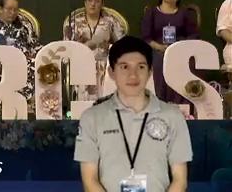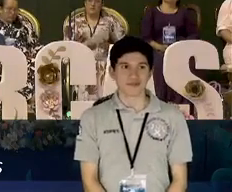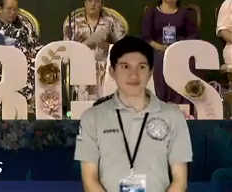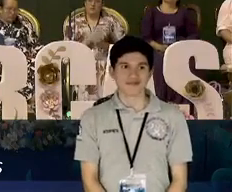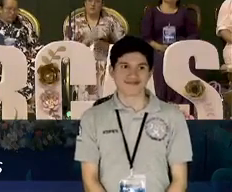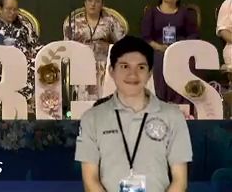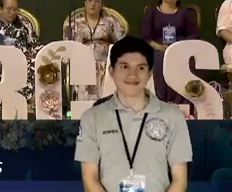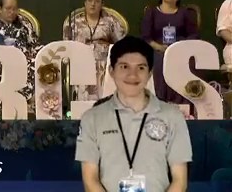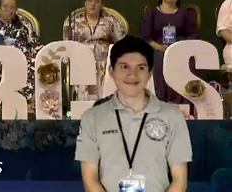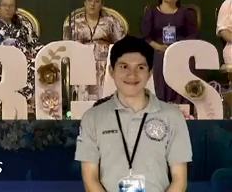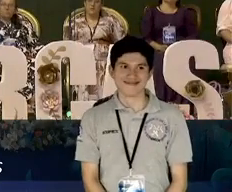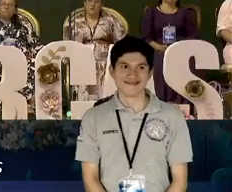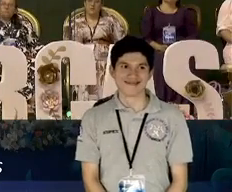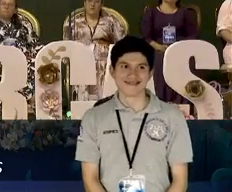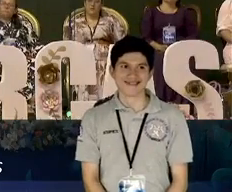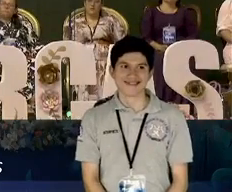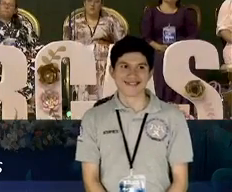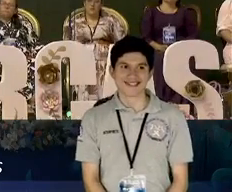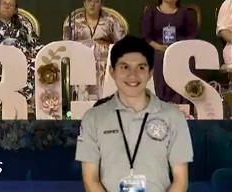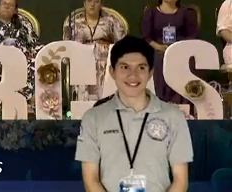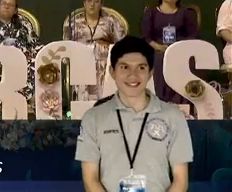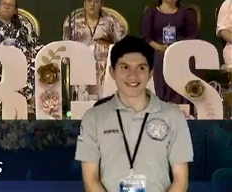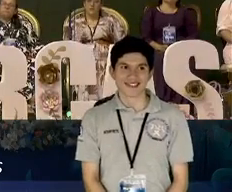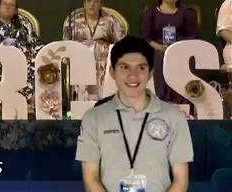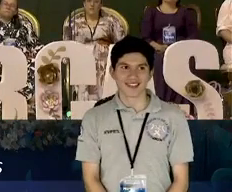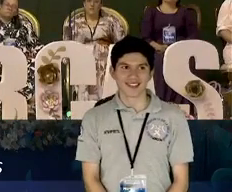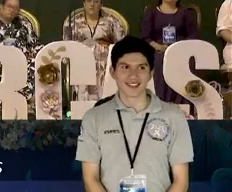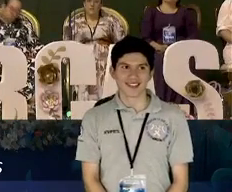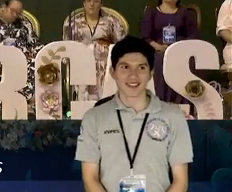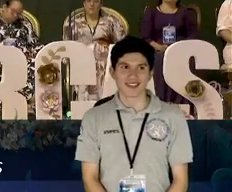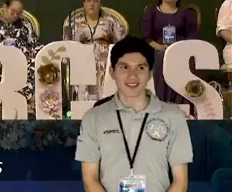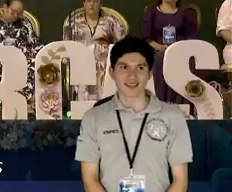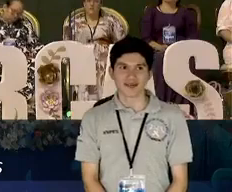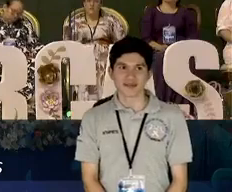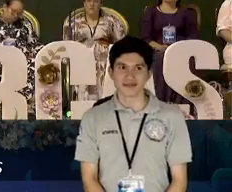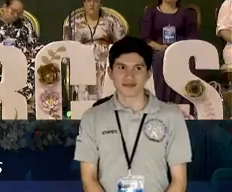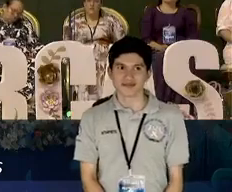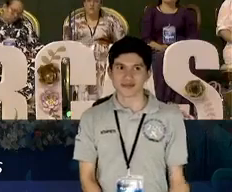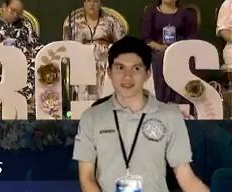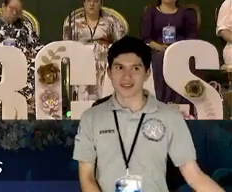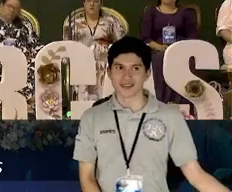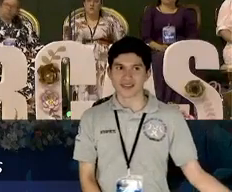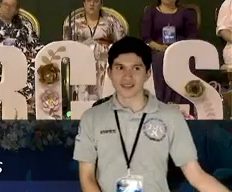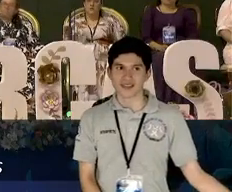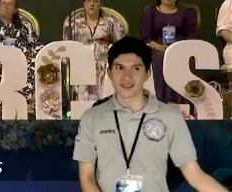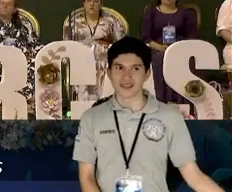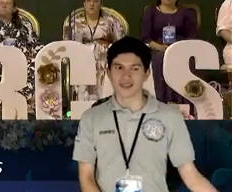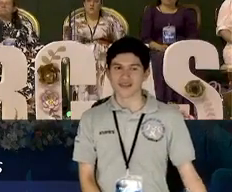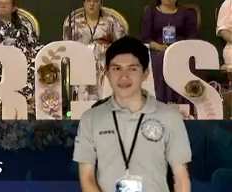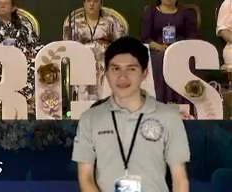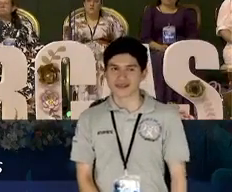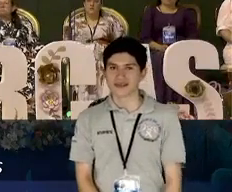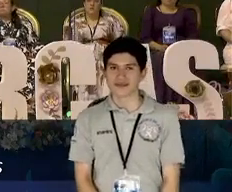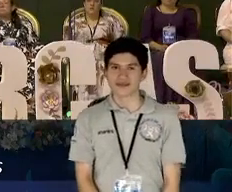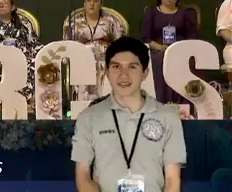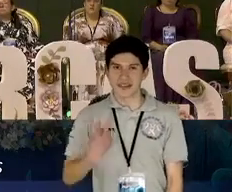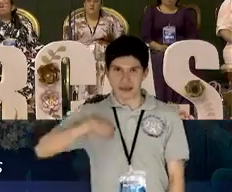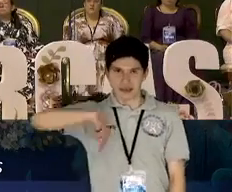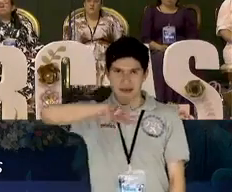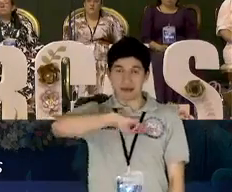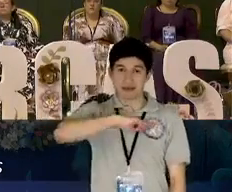Se regeneran las células muertas y se da vida. Nos renovamos, nos